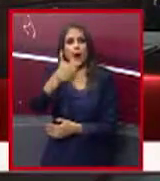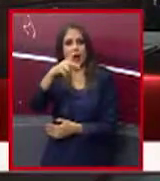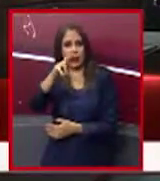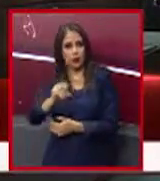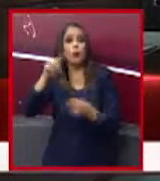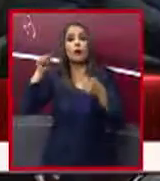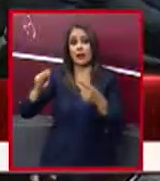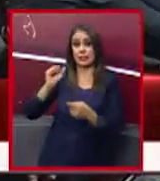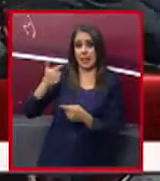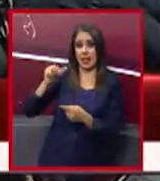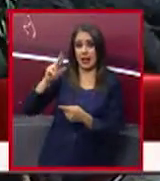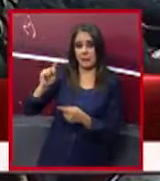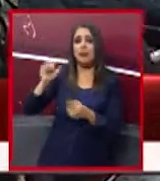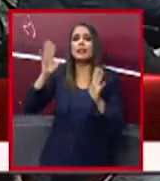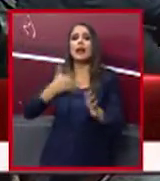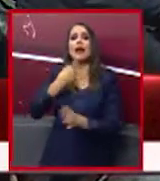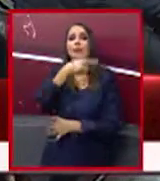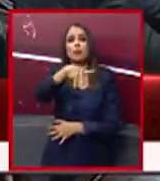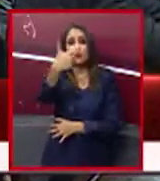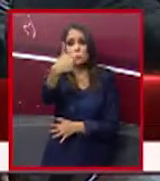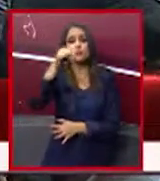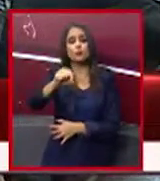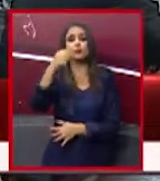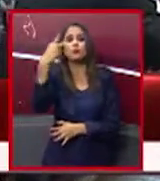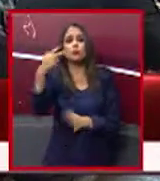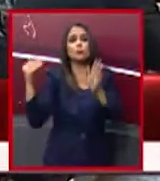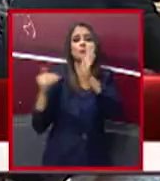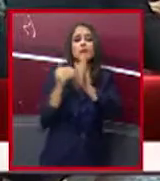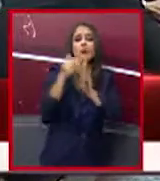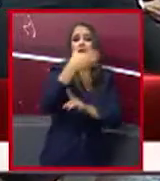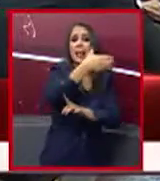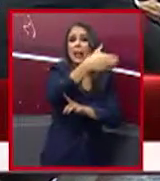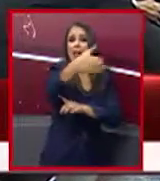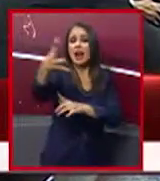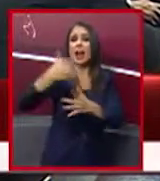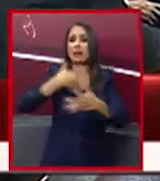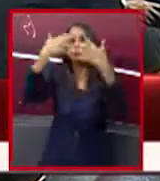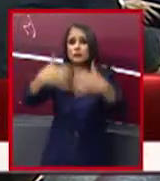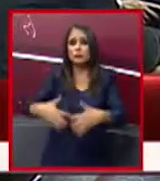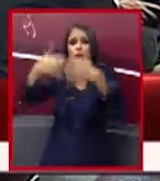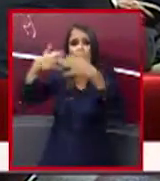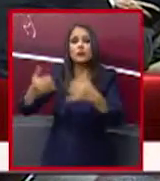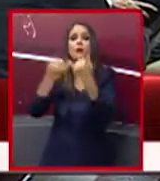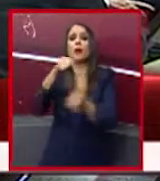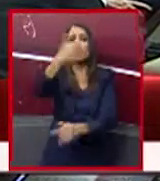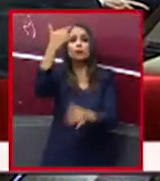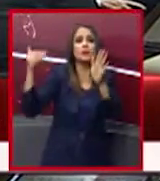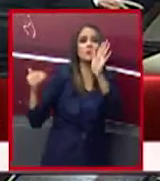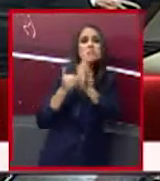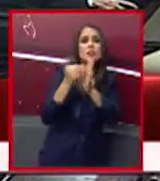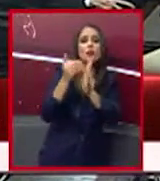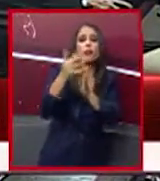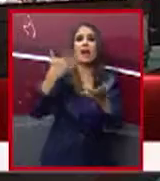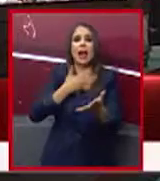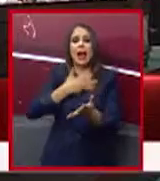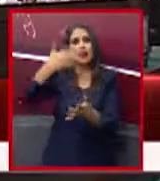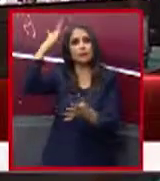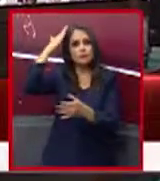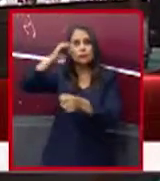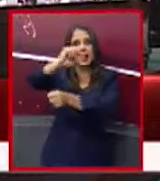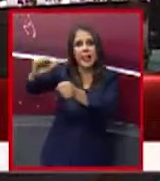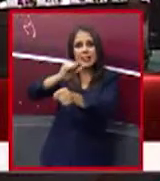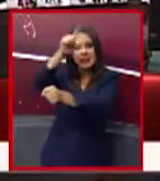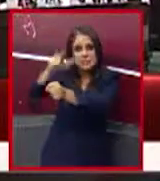está cubriendo 12.2 millones de hectáreas, así como 12 millones de cabezas de ganado. En el caso de Propesca, se apoya